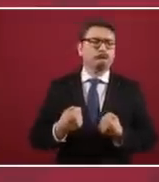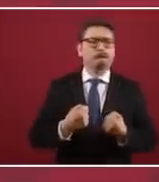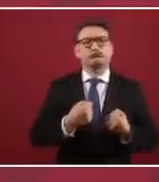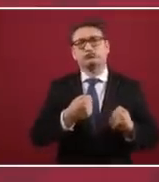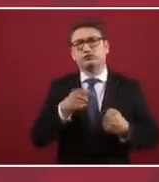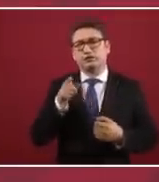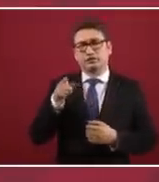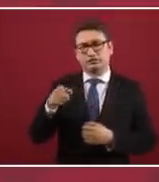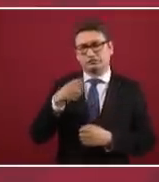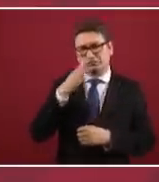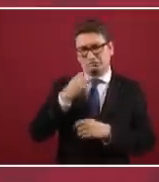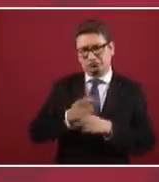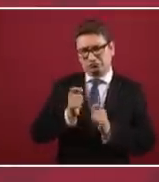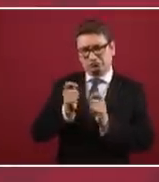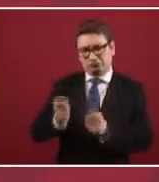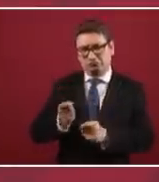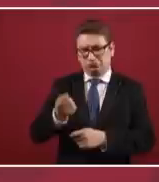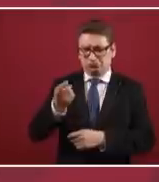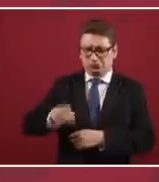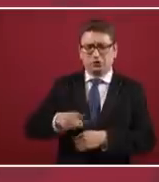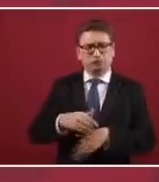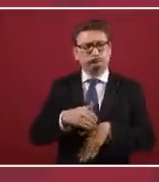a cumplir unas órdenes